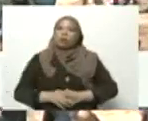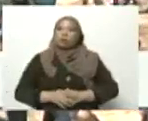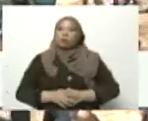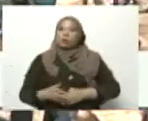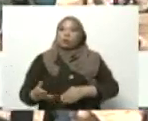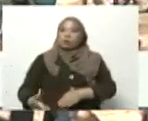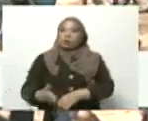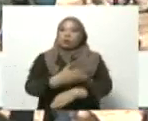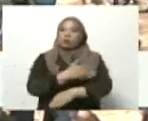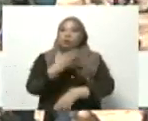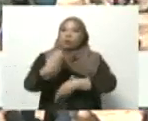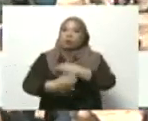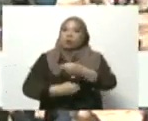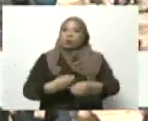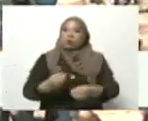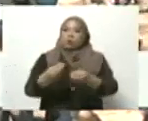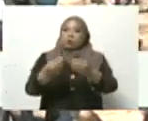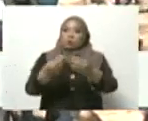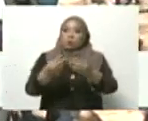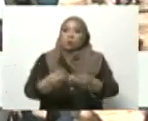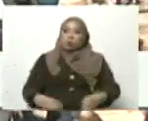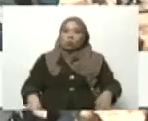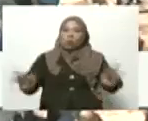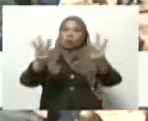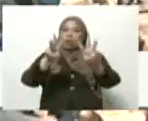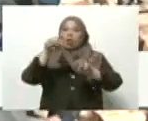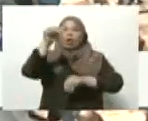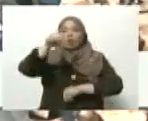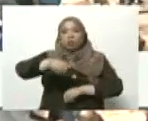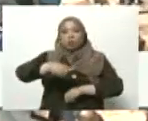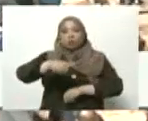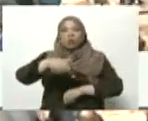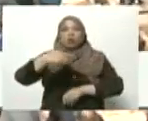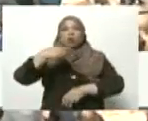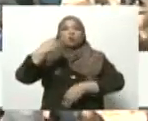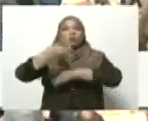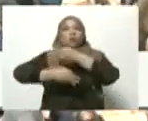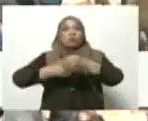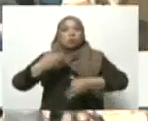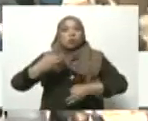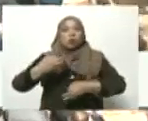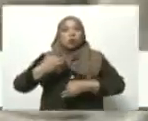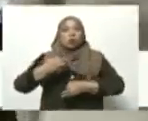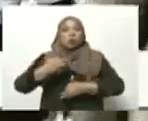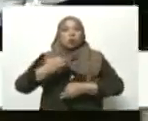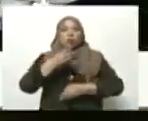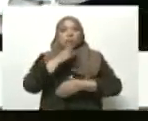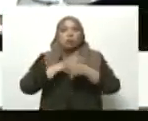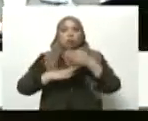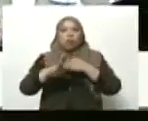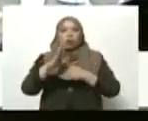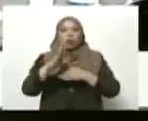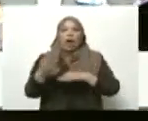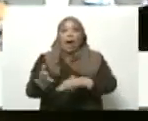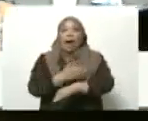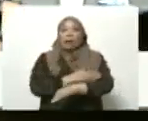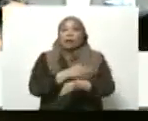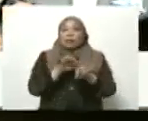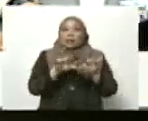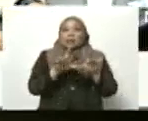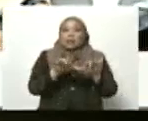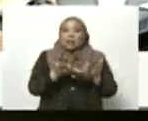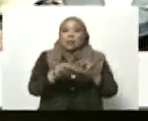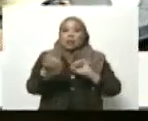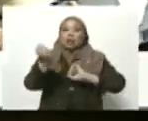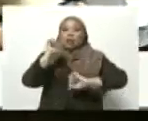ante la Organización de las Naciones Unidas sobre la confesión del exsecretario de Defensa de